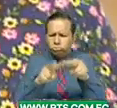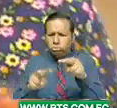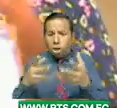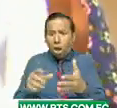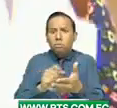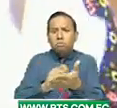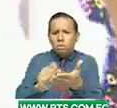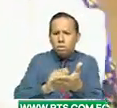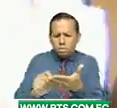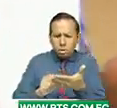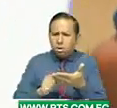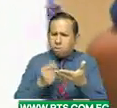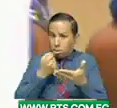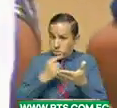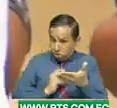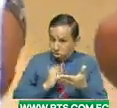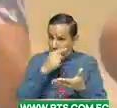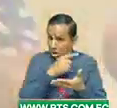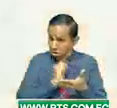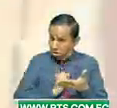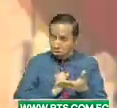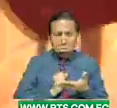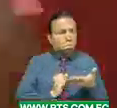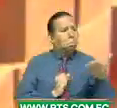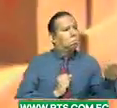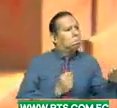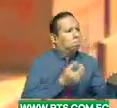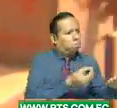ningún problema. Estoy retirando mis medicamentos, me dieron.